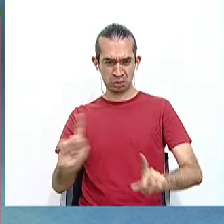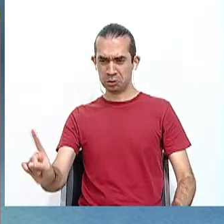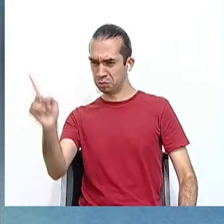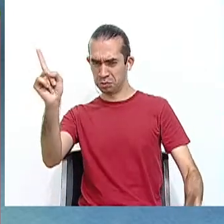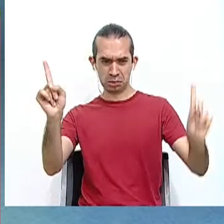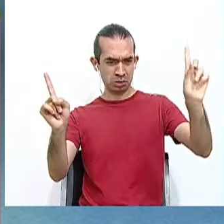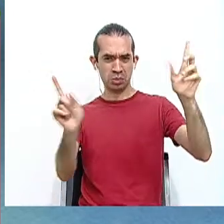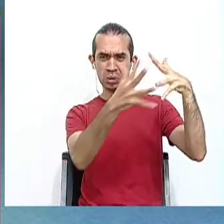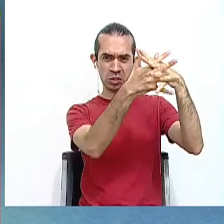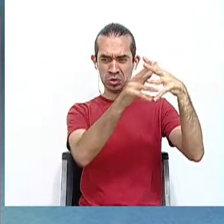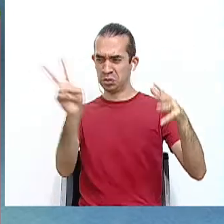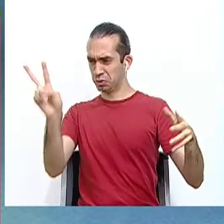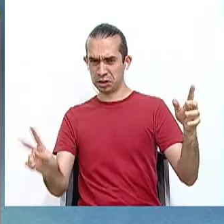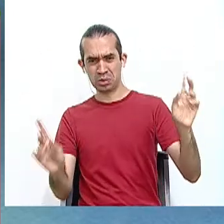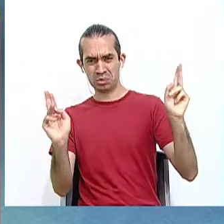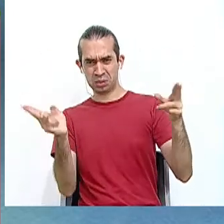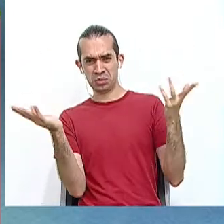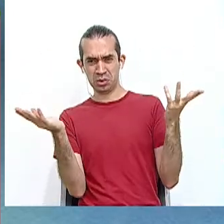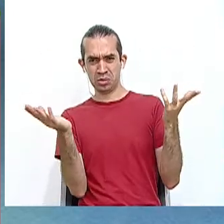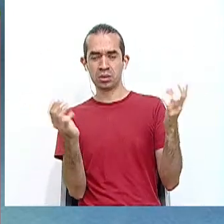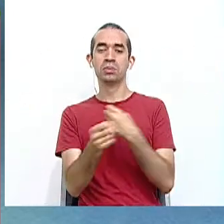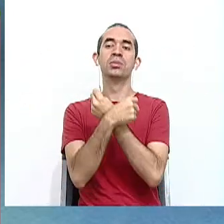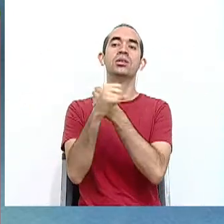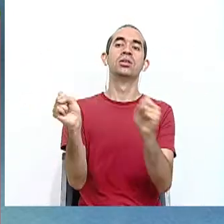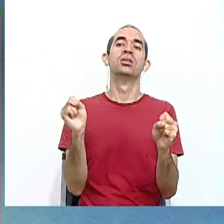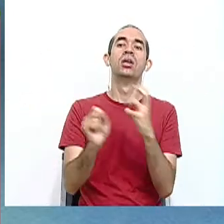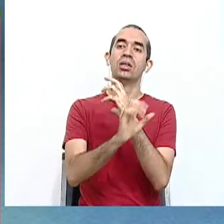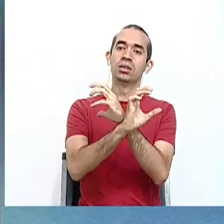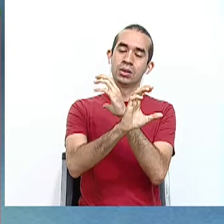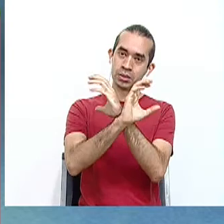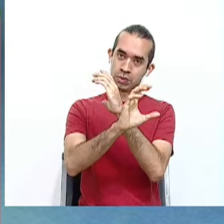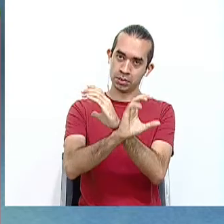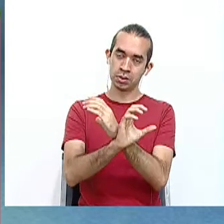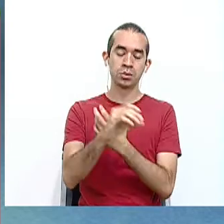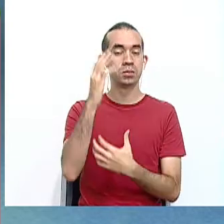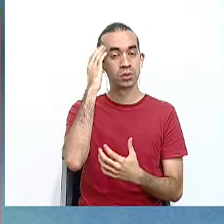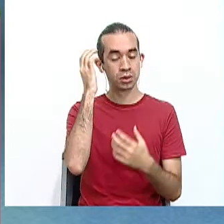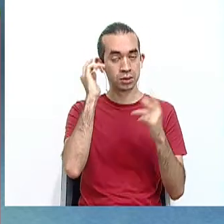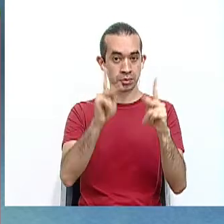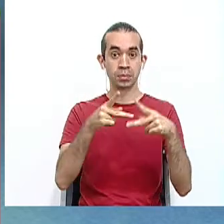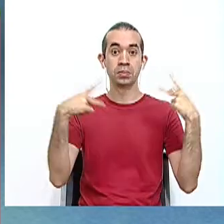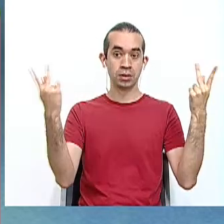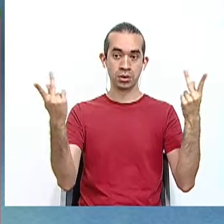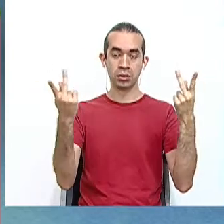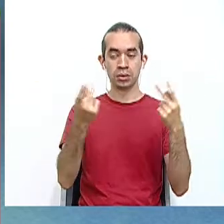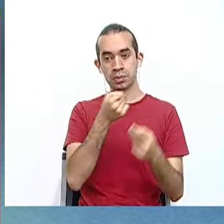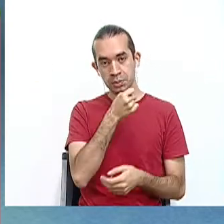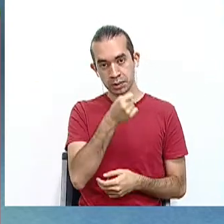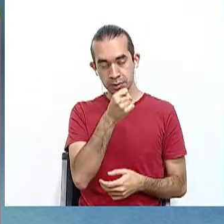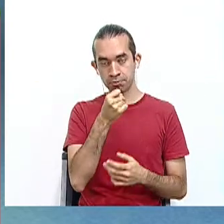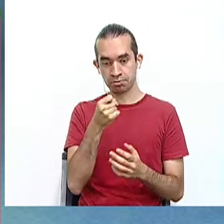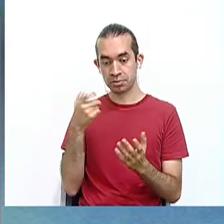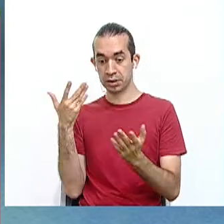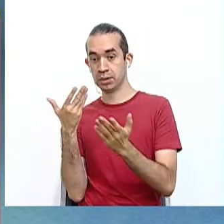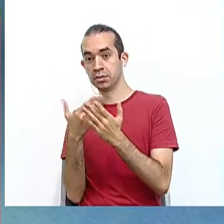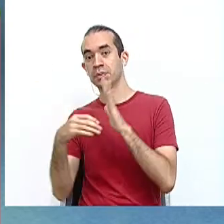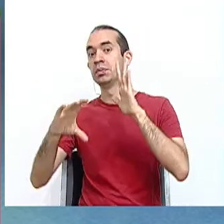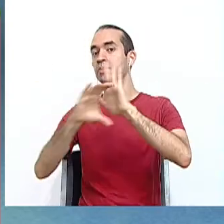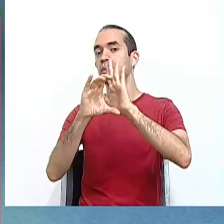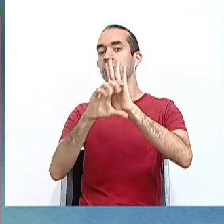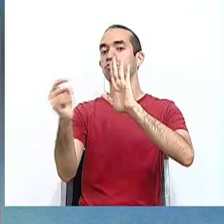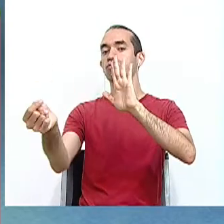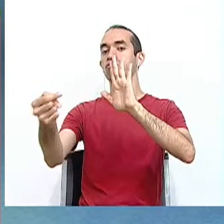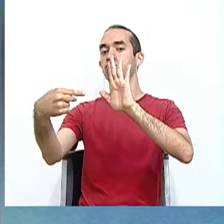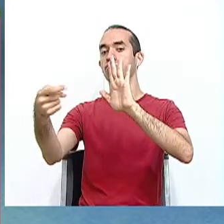Imposible. Hay que tener mucho cuidado. ¿Por qué? Porque los periódicos o los géneros periodísticos se respaldan en la imagen.